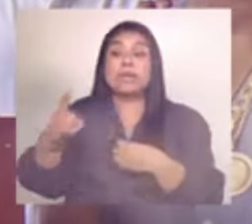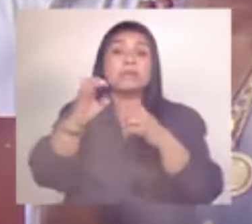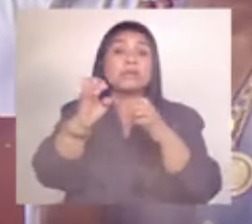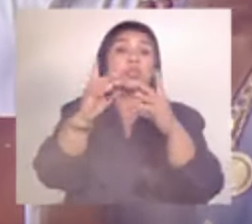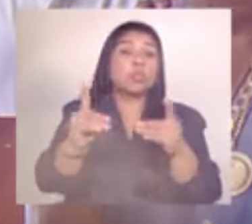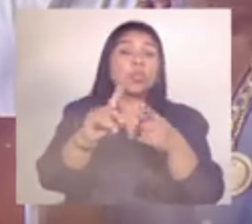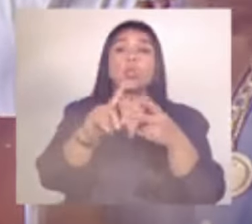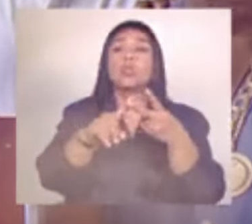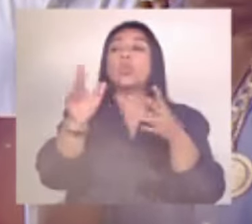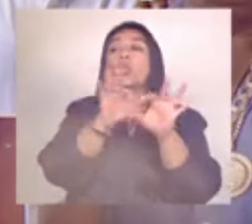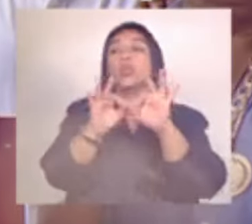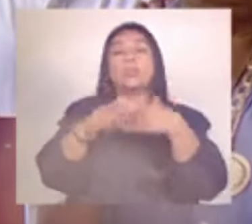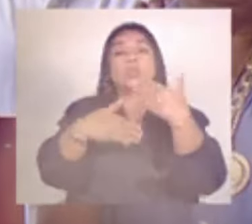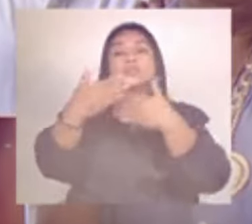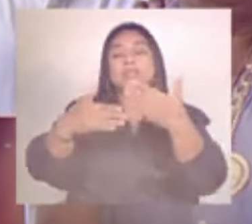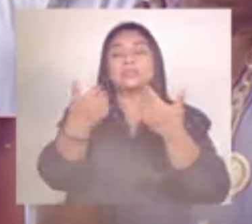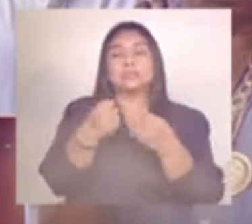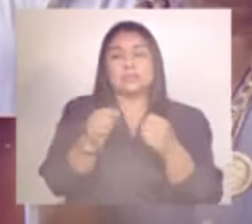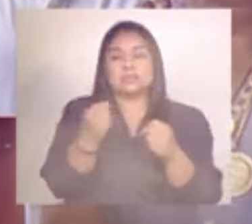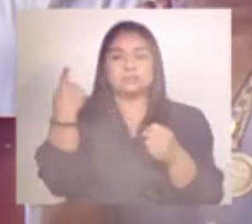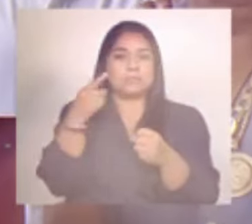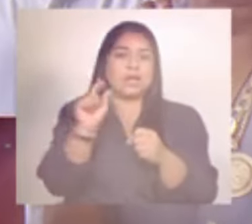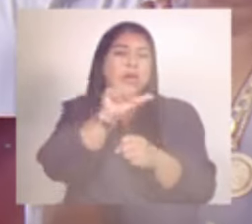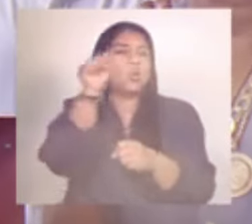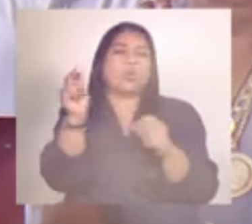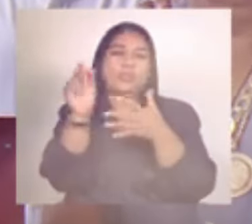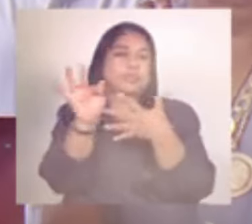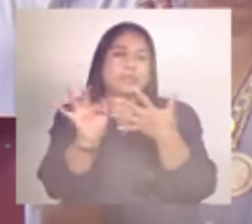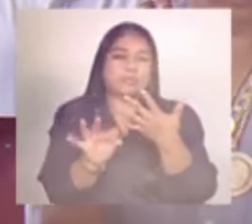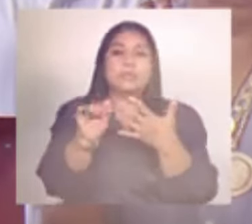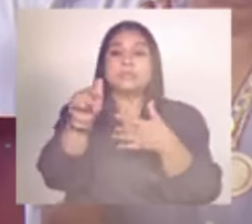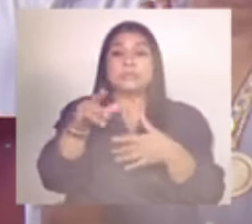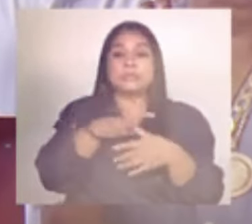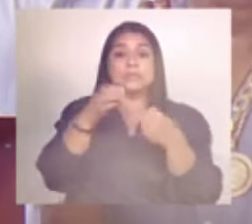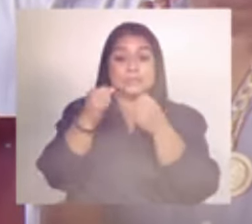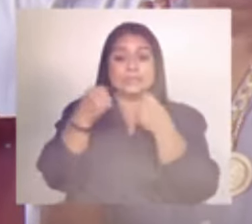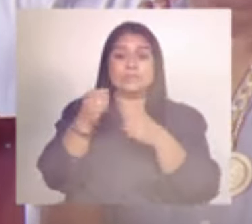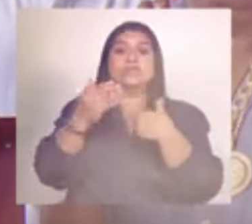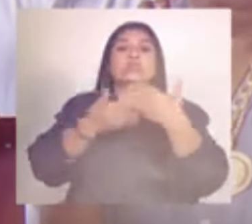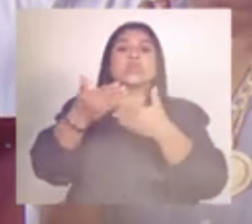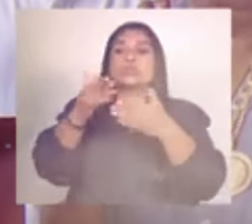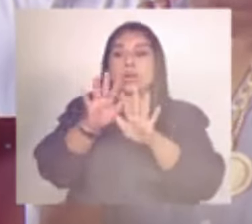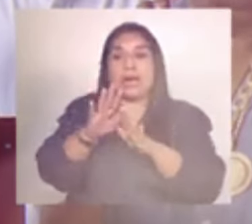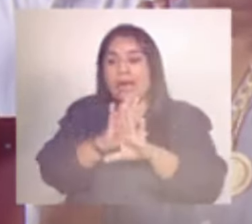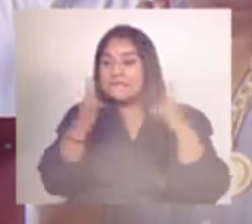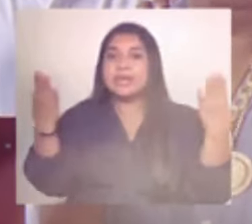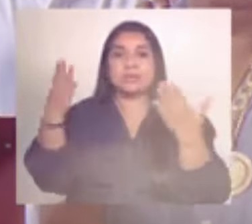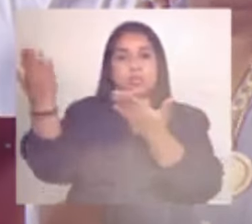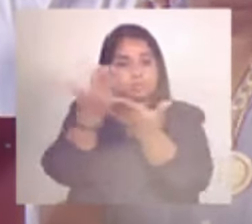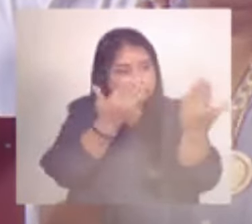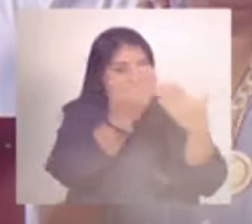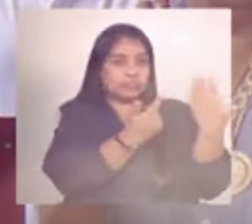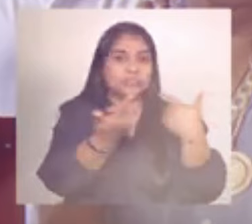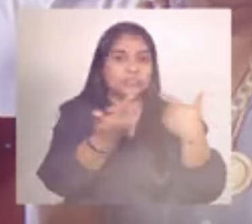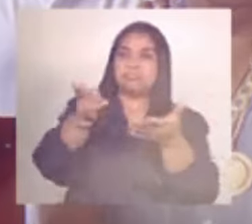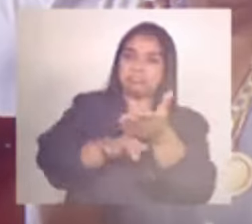educación, o los procesos que se abren para otro tipo de plazas, se están haciendo con procesos abiertos, se está invitando a la gente a aplicar,